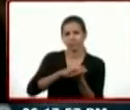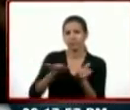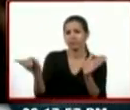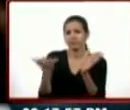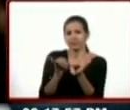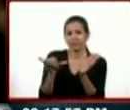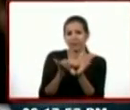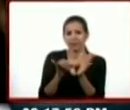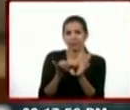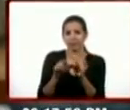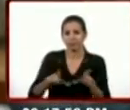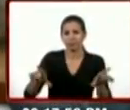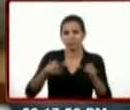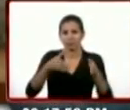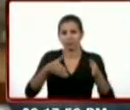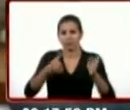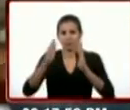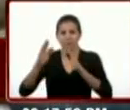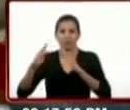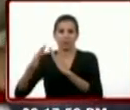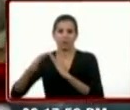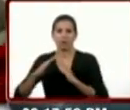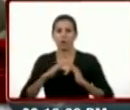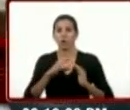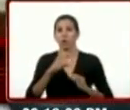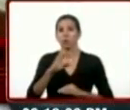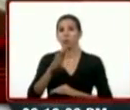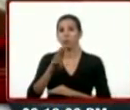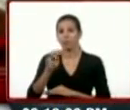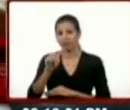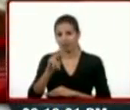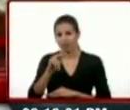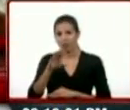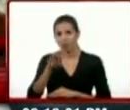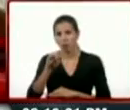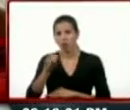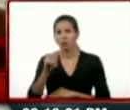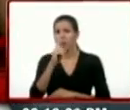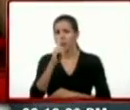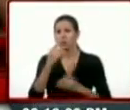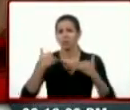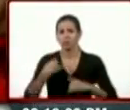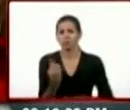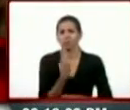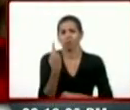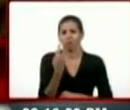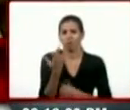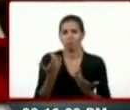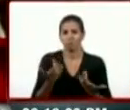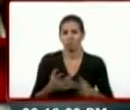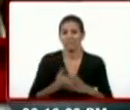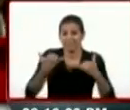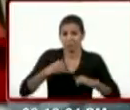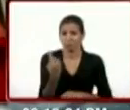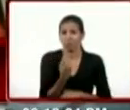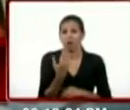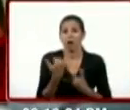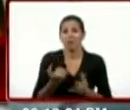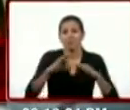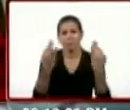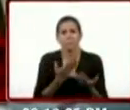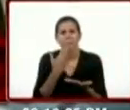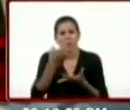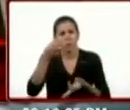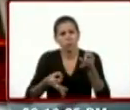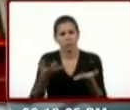de la urbanización La Morita de Cumanacoa. Deja un niño huérfano. Sus familiares exigen justicia. Que sea justicia,